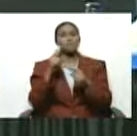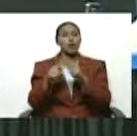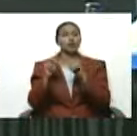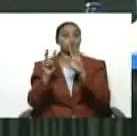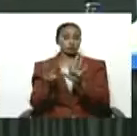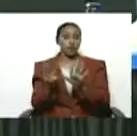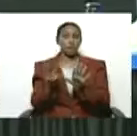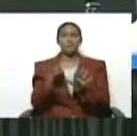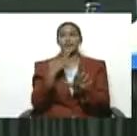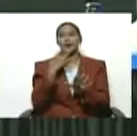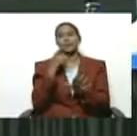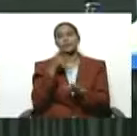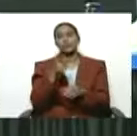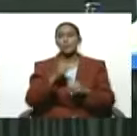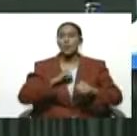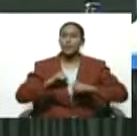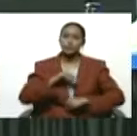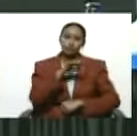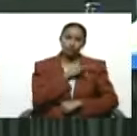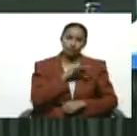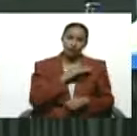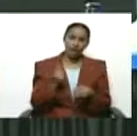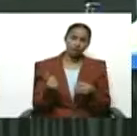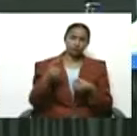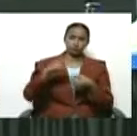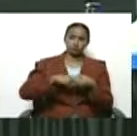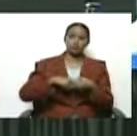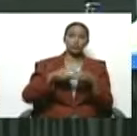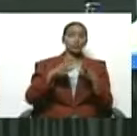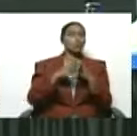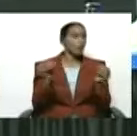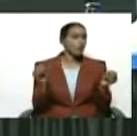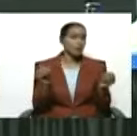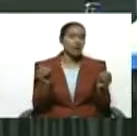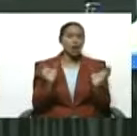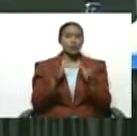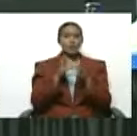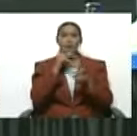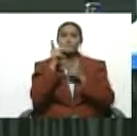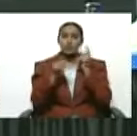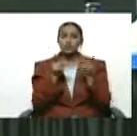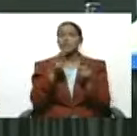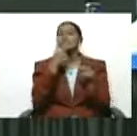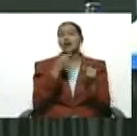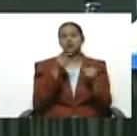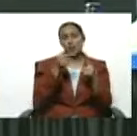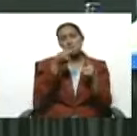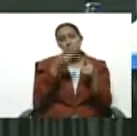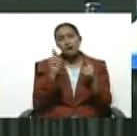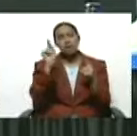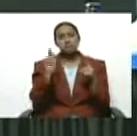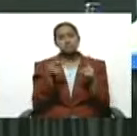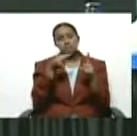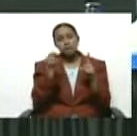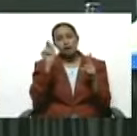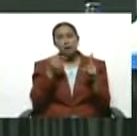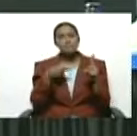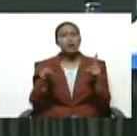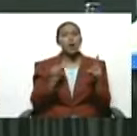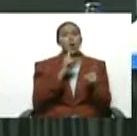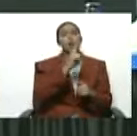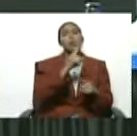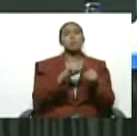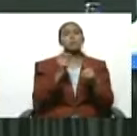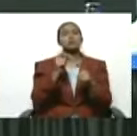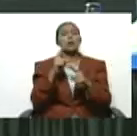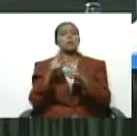movimientos sociales, de cualquiera de estos vértices que no sea el PSUV, ¿qué hace usted de marca? El 1 por 10 por 7 y por ahí se mete